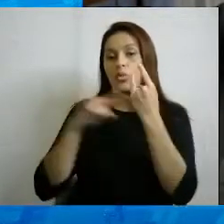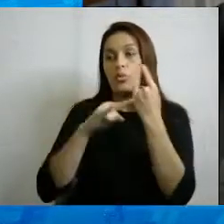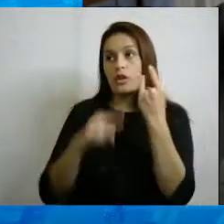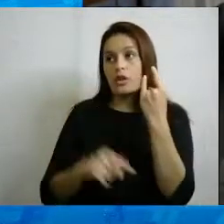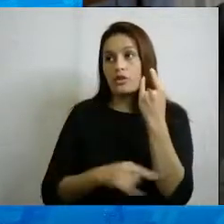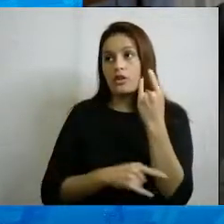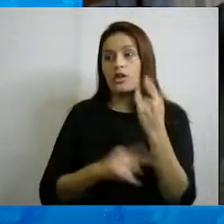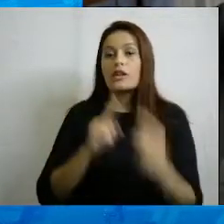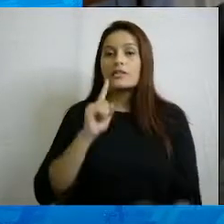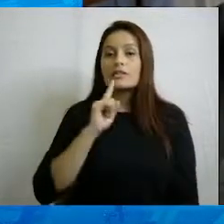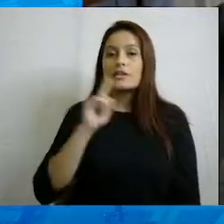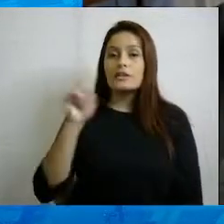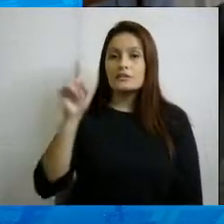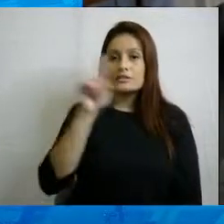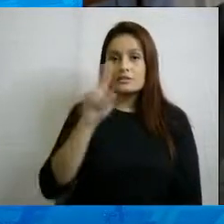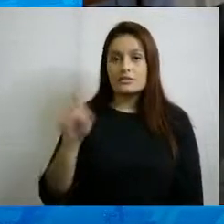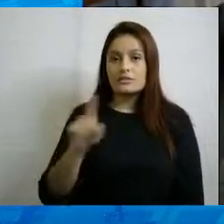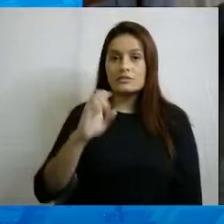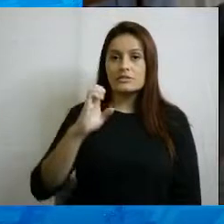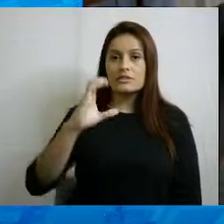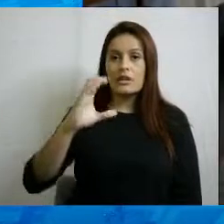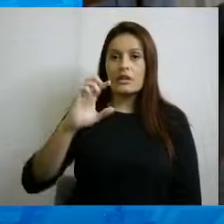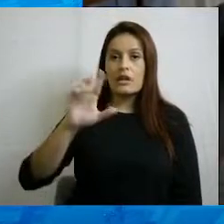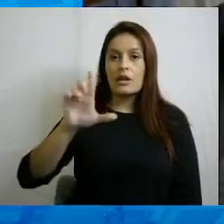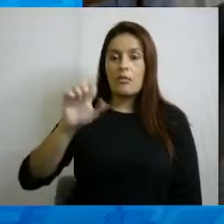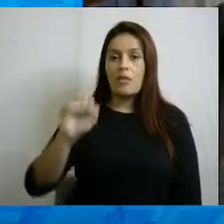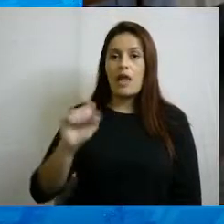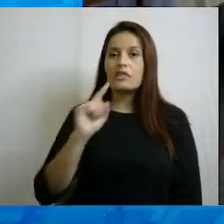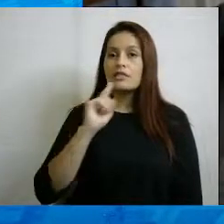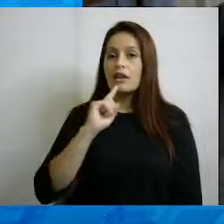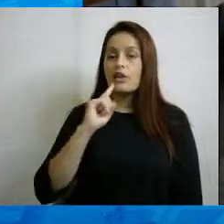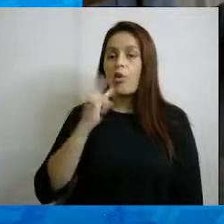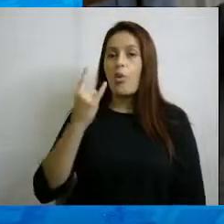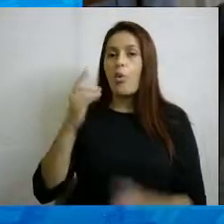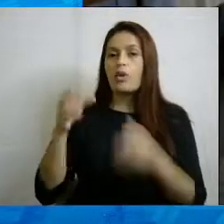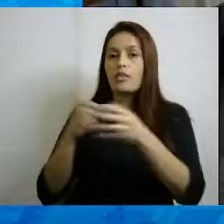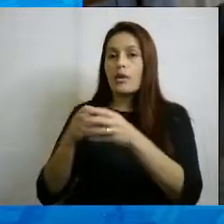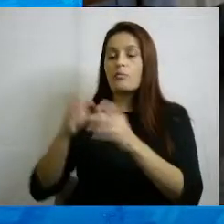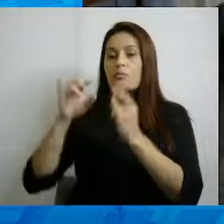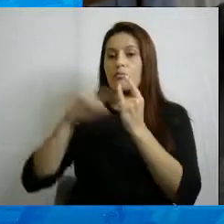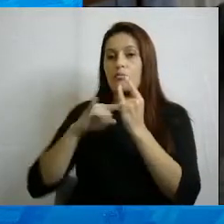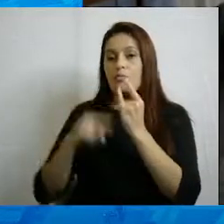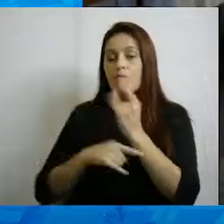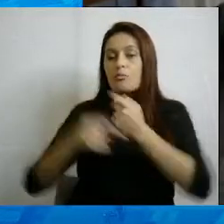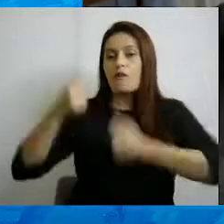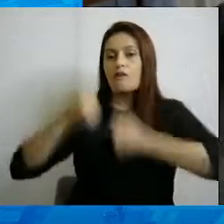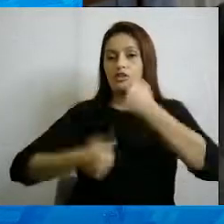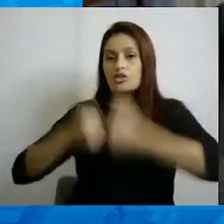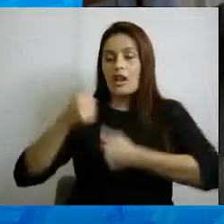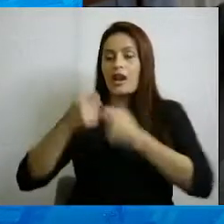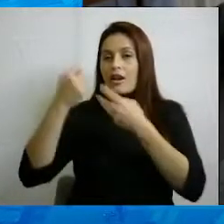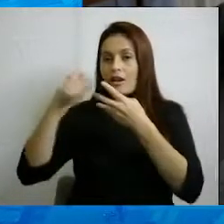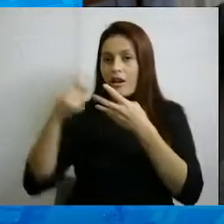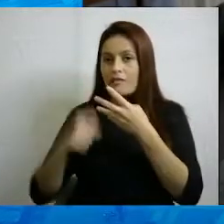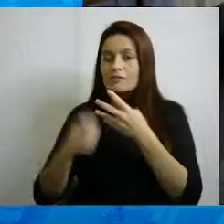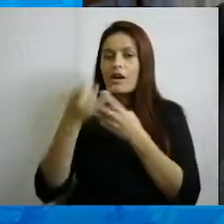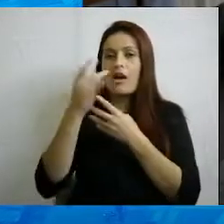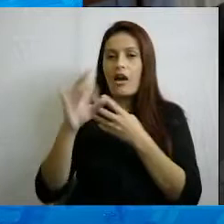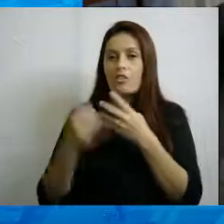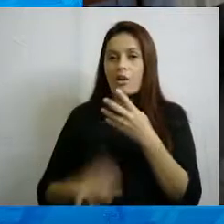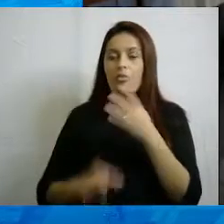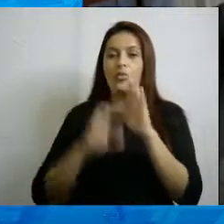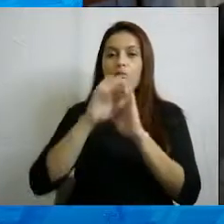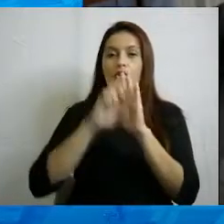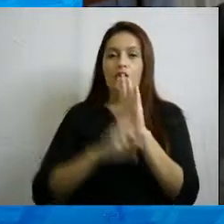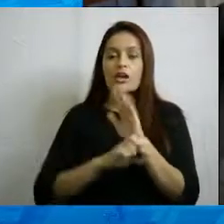el director de SECPLA también, que tenemos una unidad en donde hay una profesional que está revisando los casos de proyectos también de